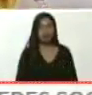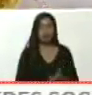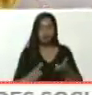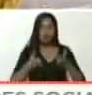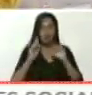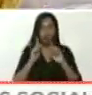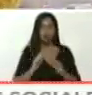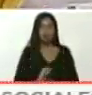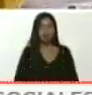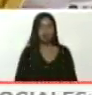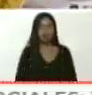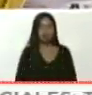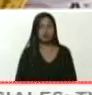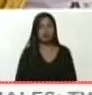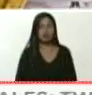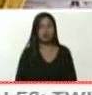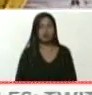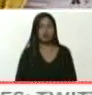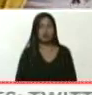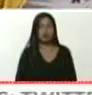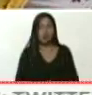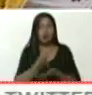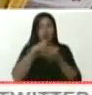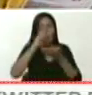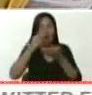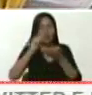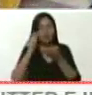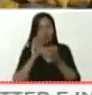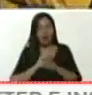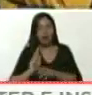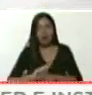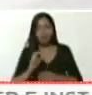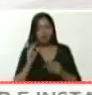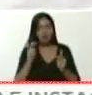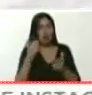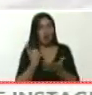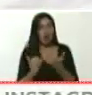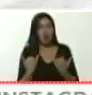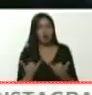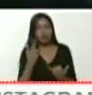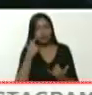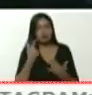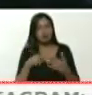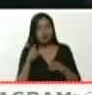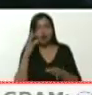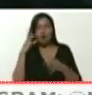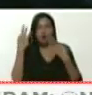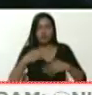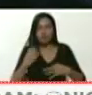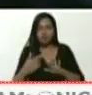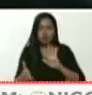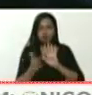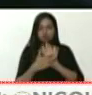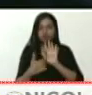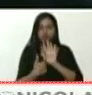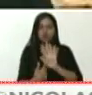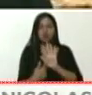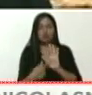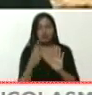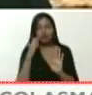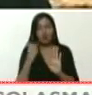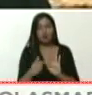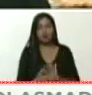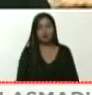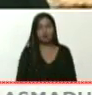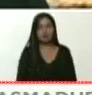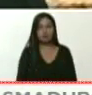Autorizado. Vamos a firmar el decreto de una vez para que salga en Gaceta Oficial, ministro. De inmediato,